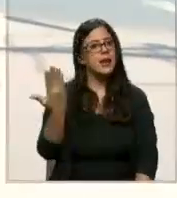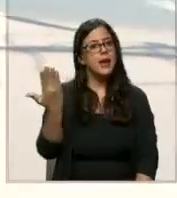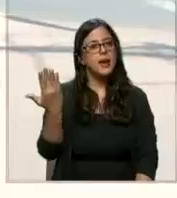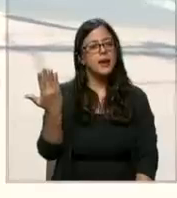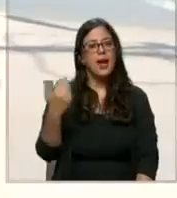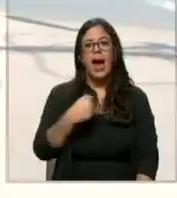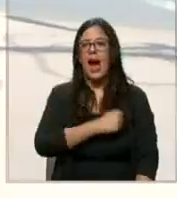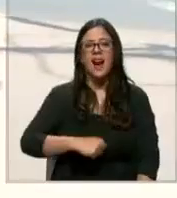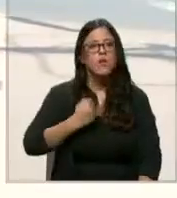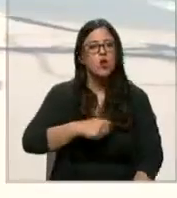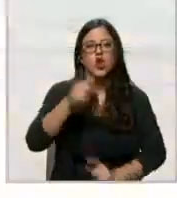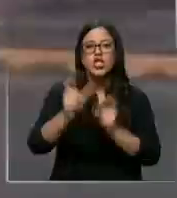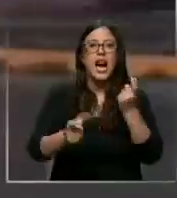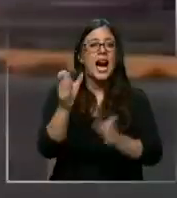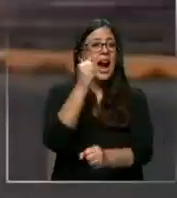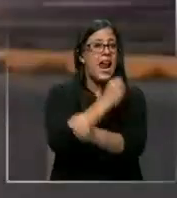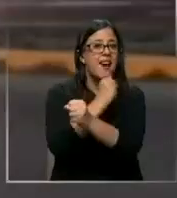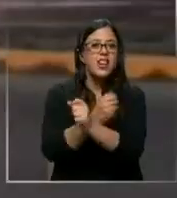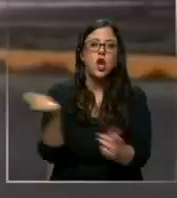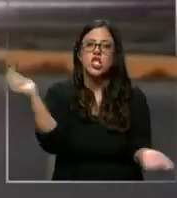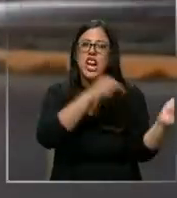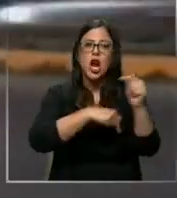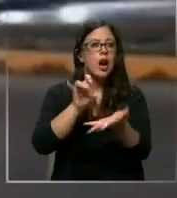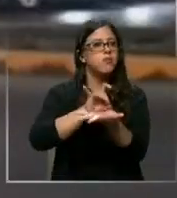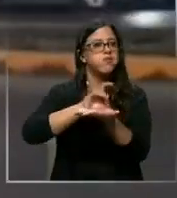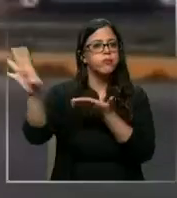llegó Carabineros, los sacó de acá.